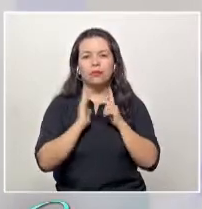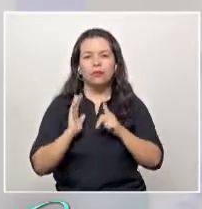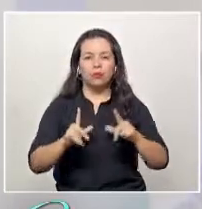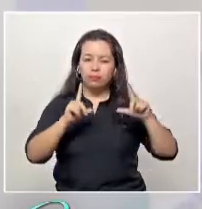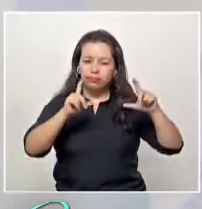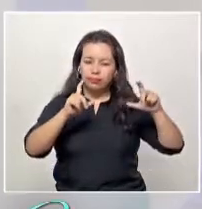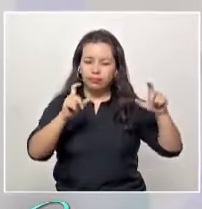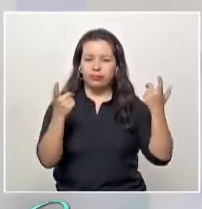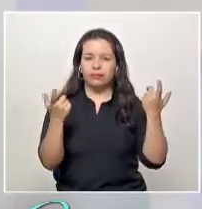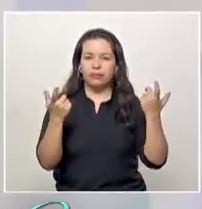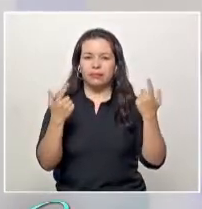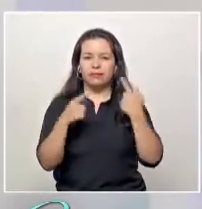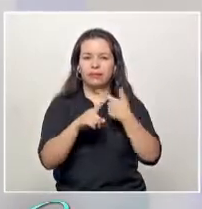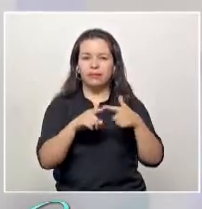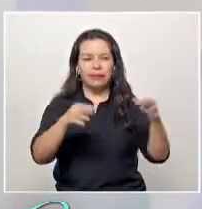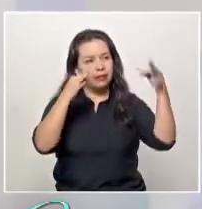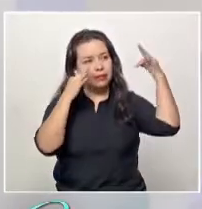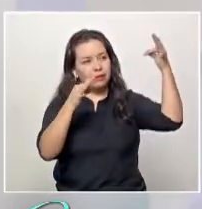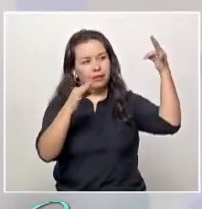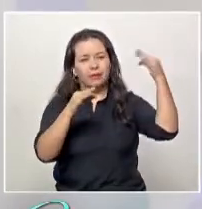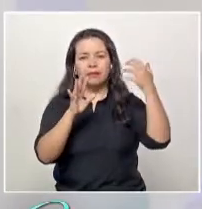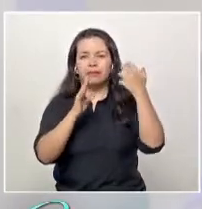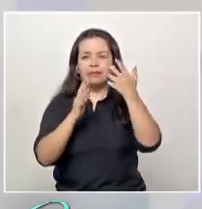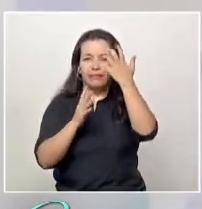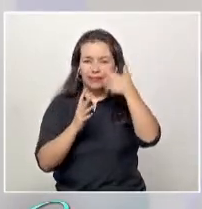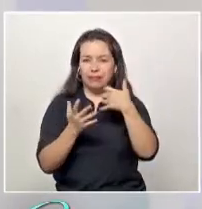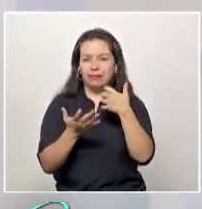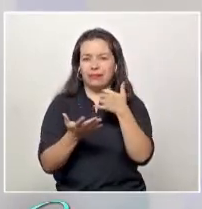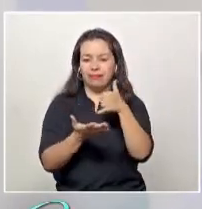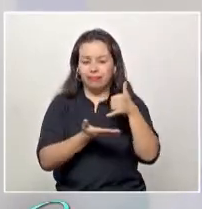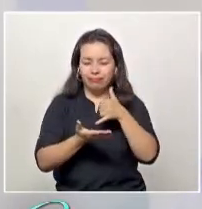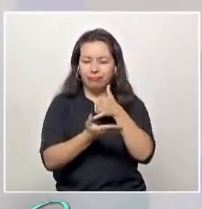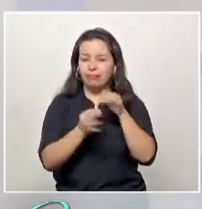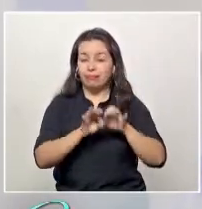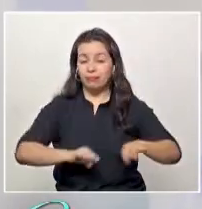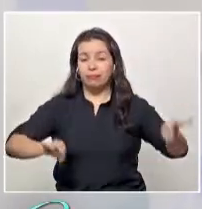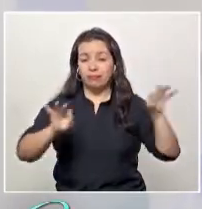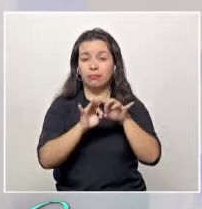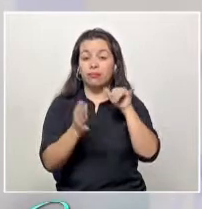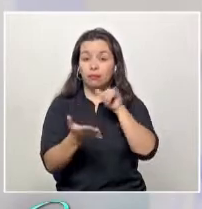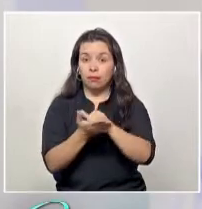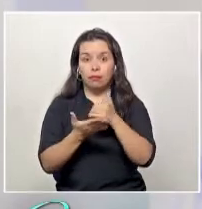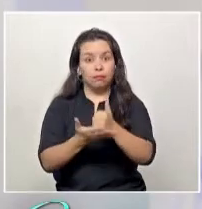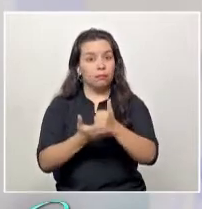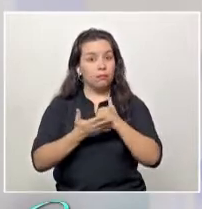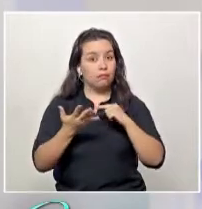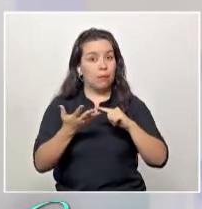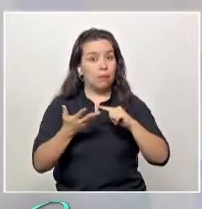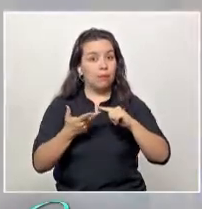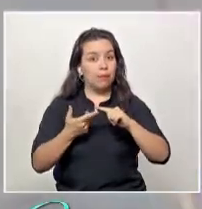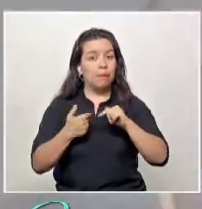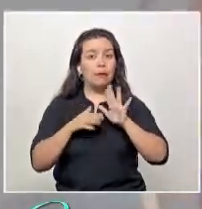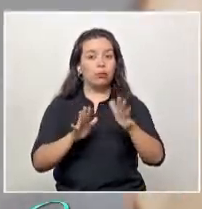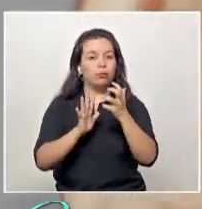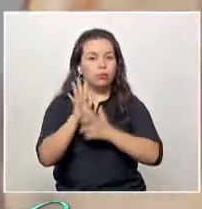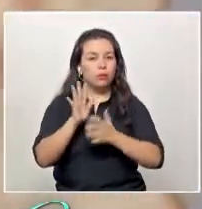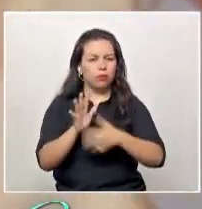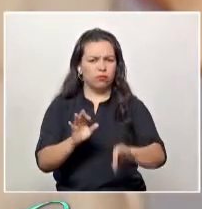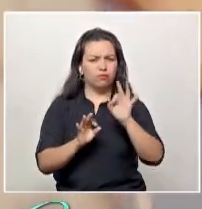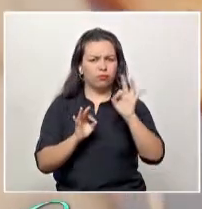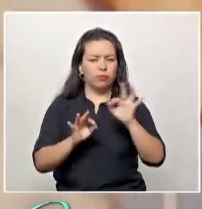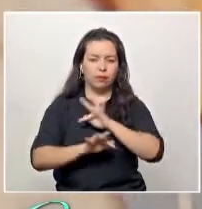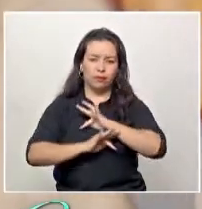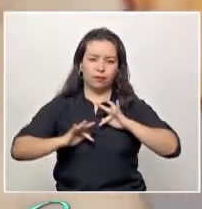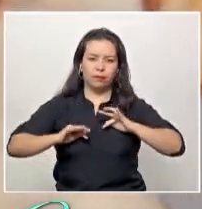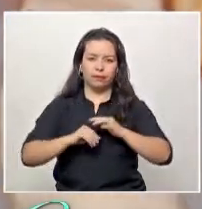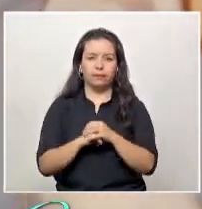ecografías, tomografías, radiografías, exámenes de laboratorio, porque eso es lo que le ayuda a uno como herramienta para hacer un diagnóstico y un